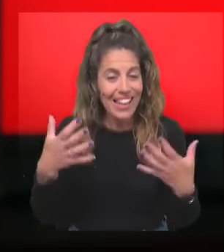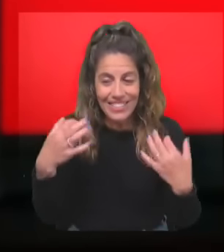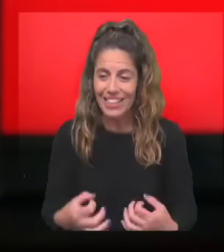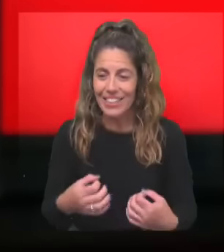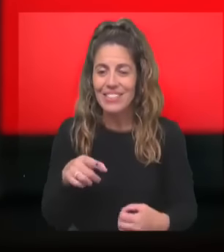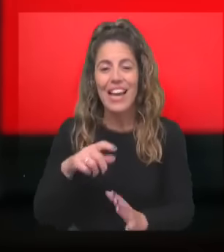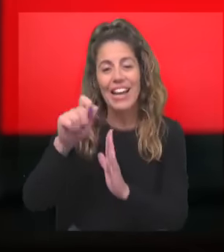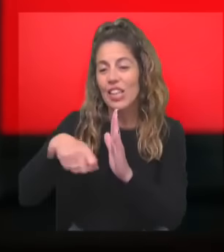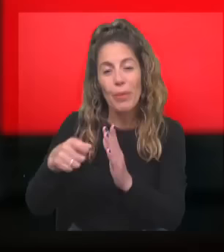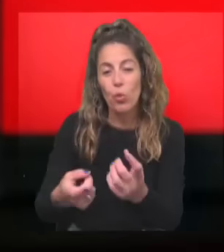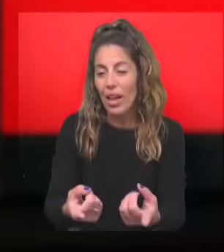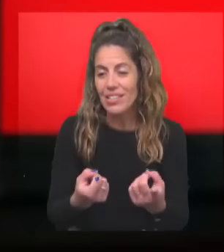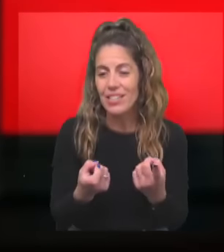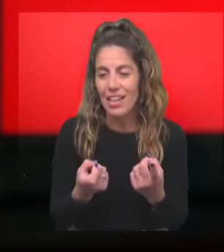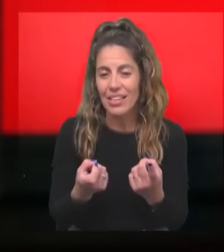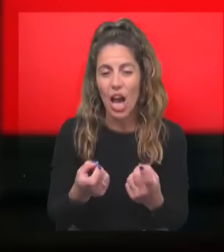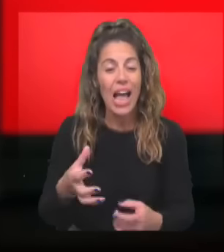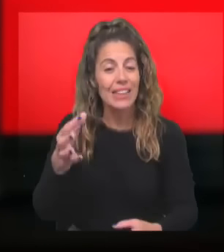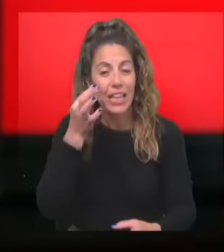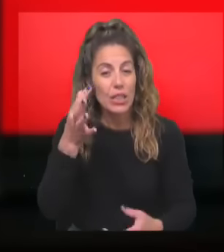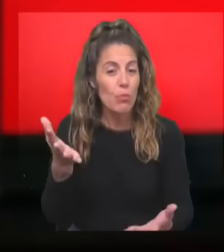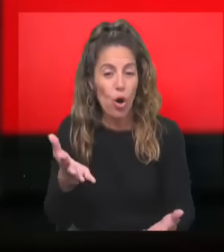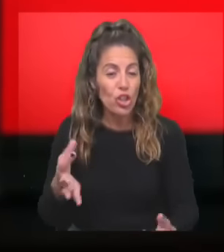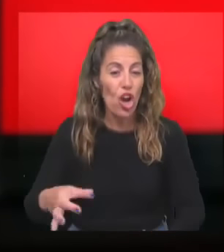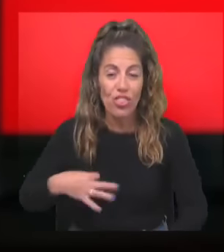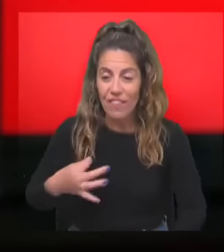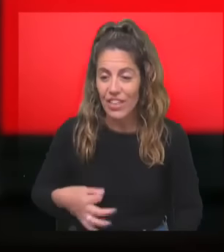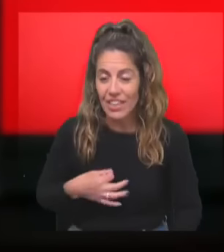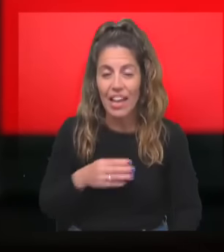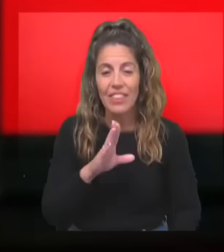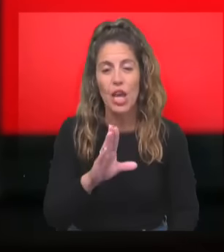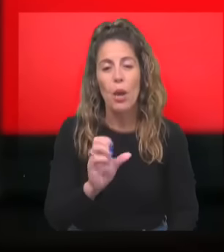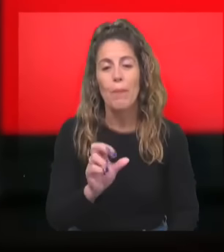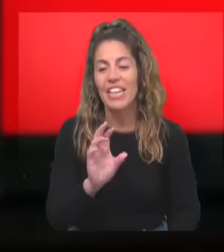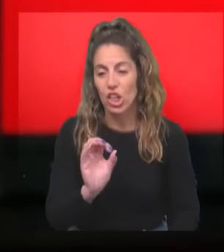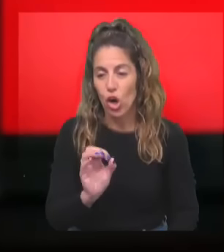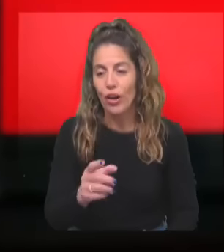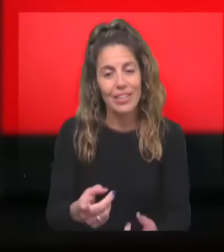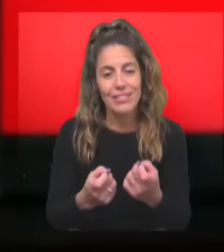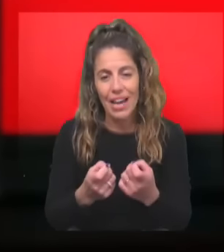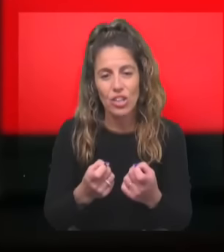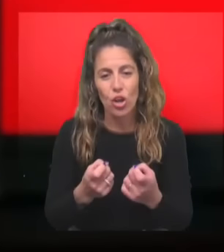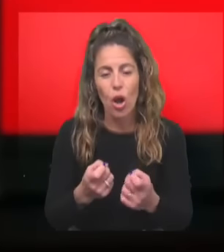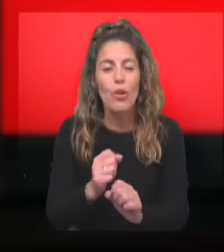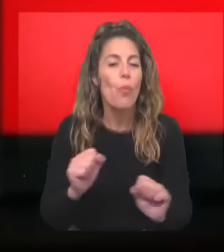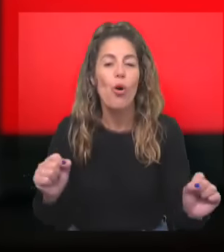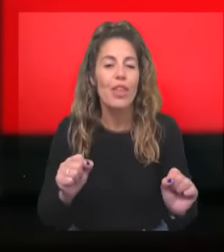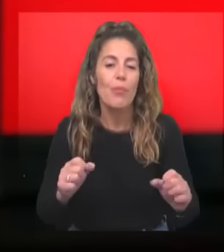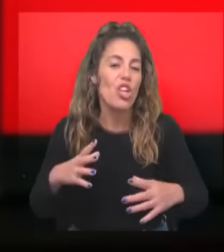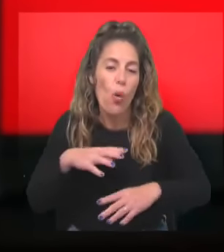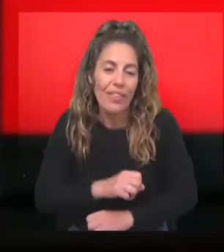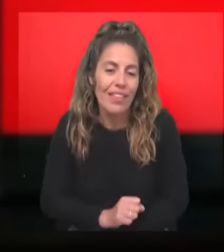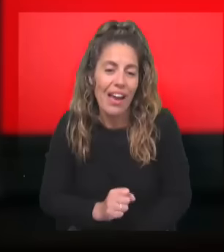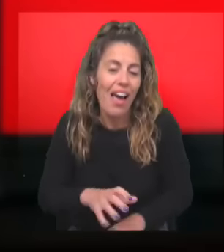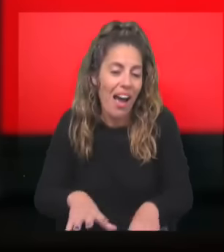esta película era necesaria, porque el testimonio de vida de Perico es necesario, porque me parece que nos dice que no podemos resignarnos a aceptar que